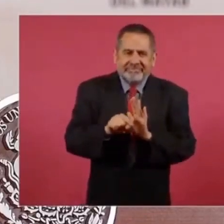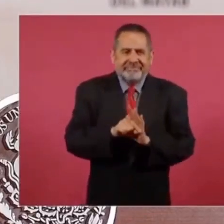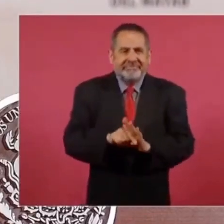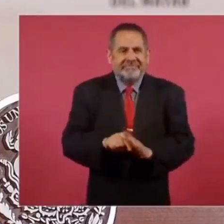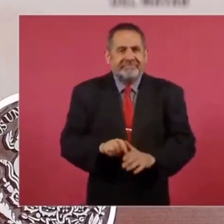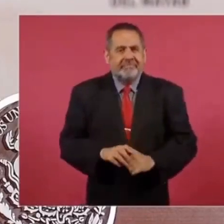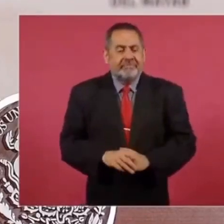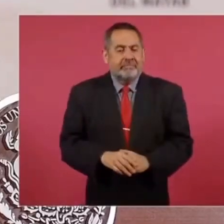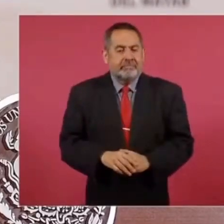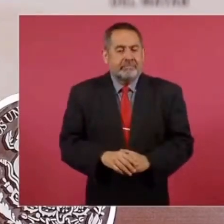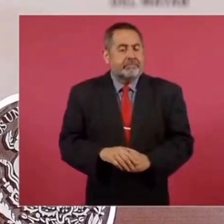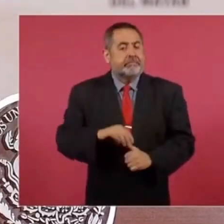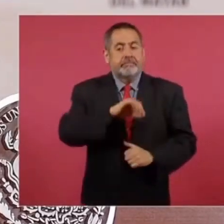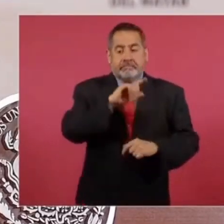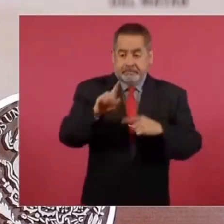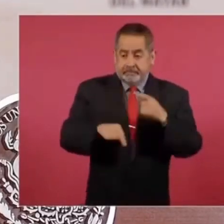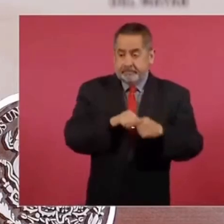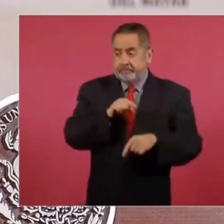Y ya pasaban